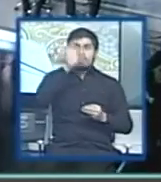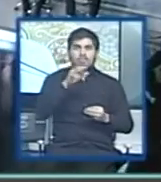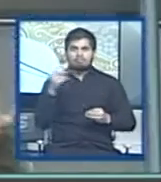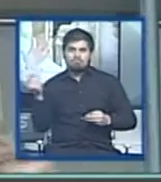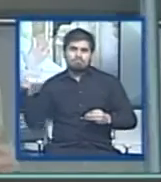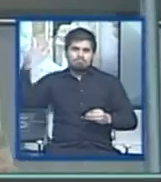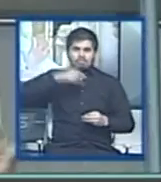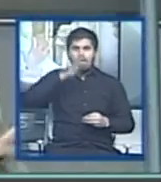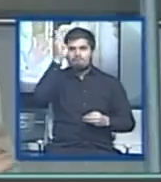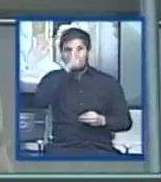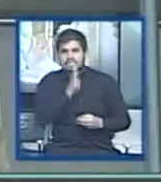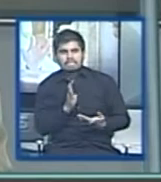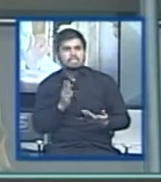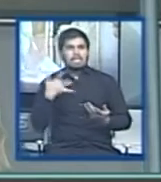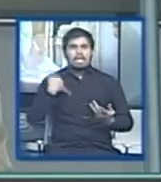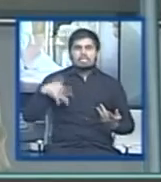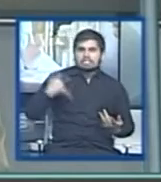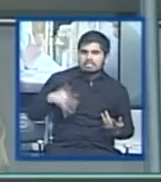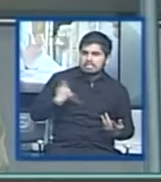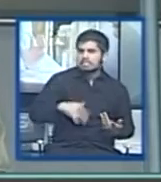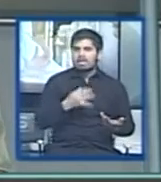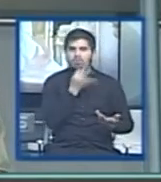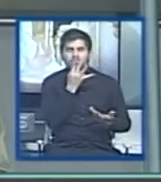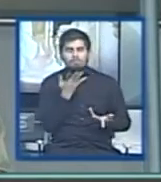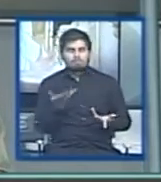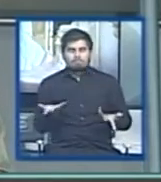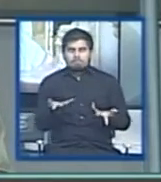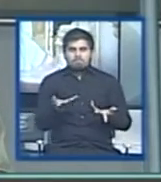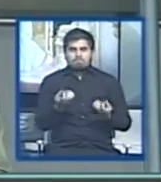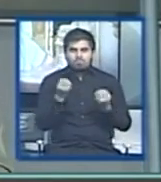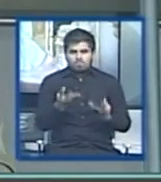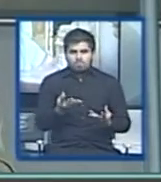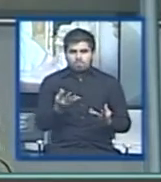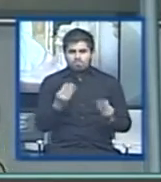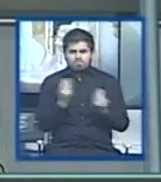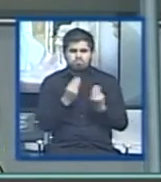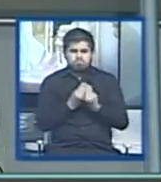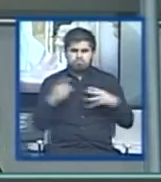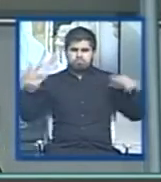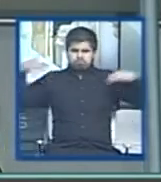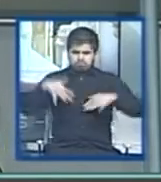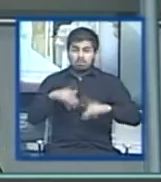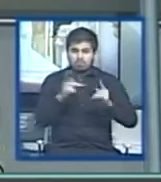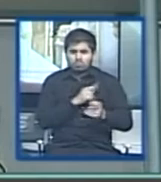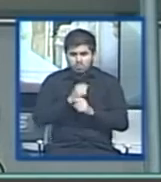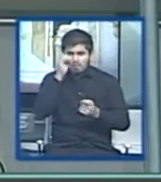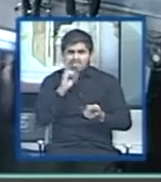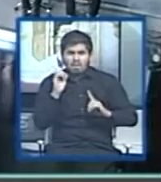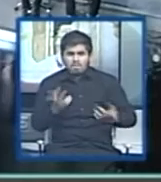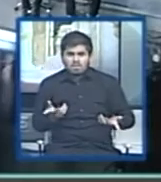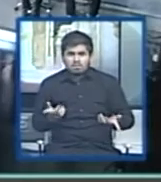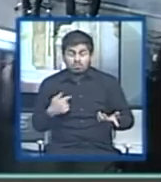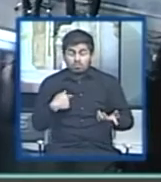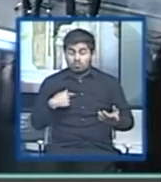porque vienen de Brasil, de Argentina, y me imagino que dentro de ese tráfico de personas también habrá gente con discapacidad. Yo